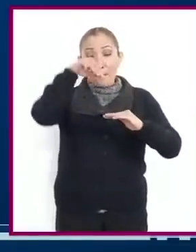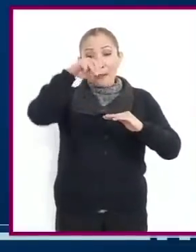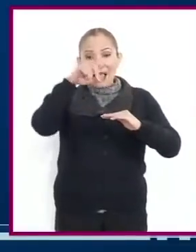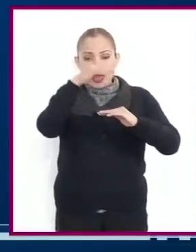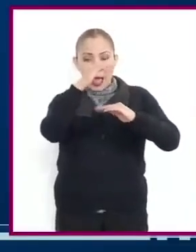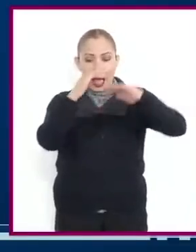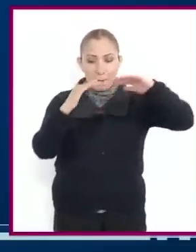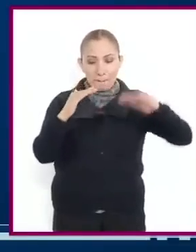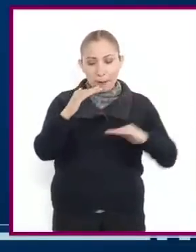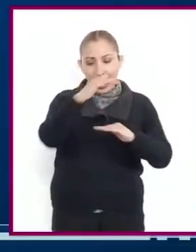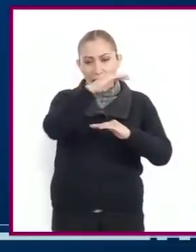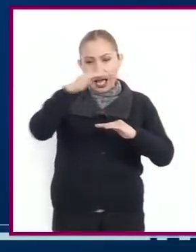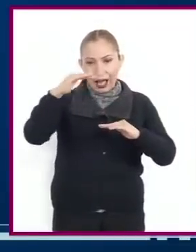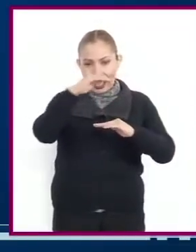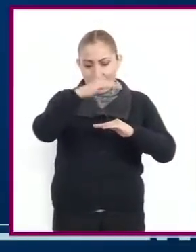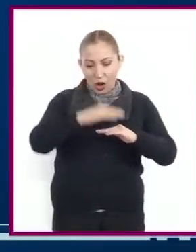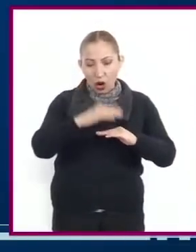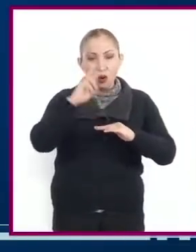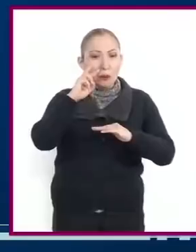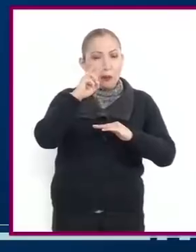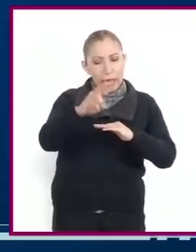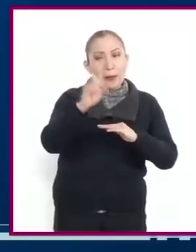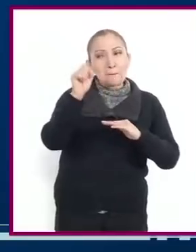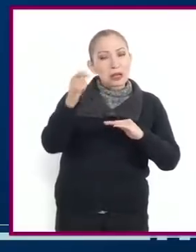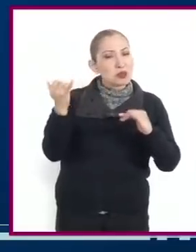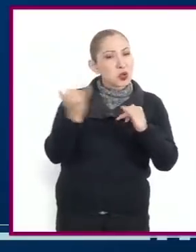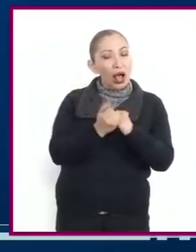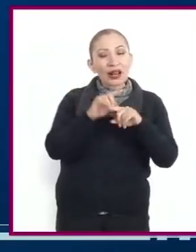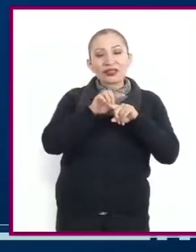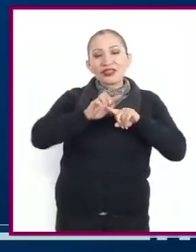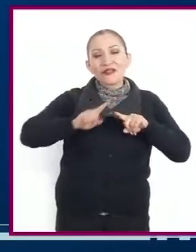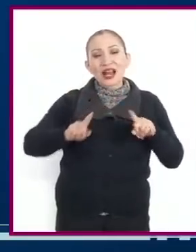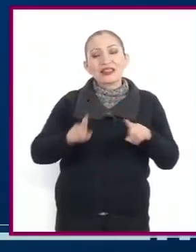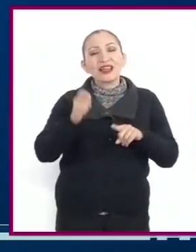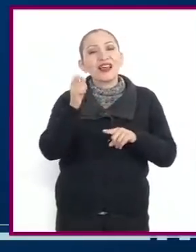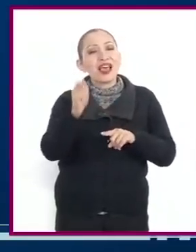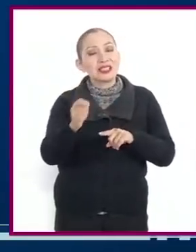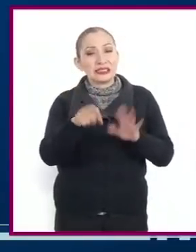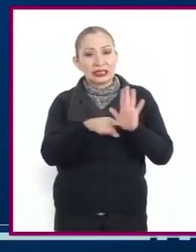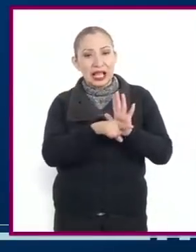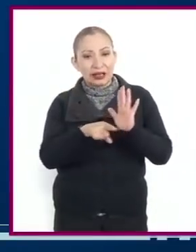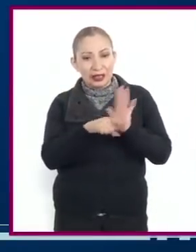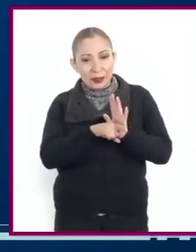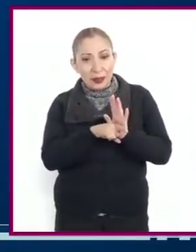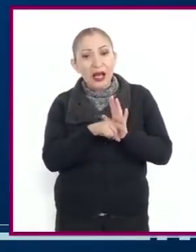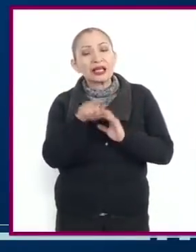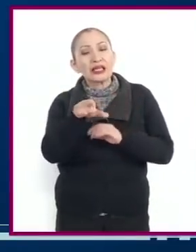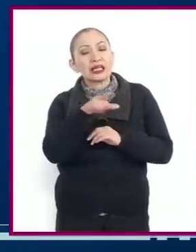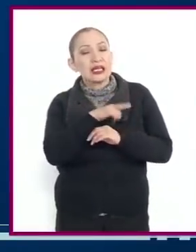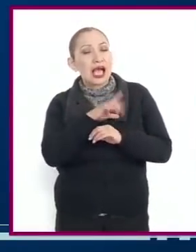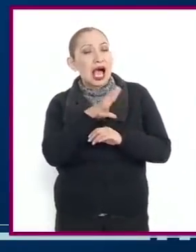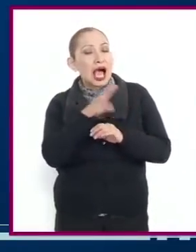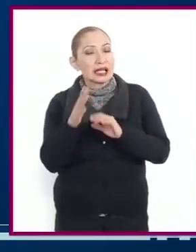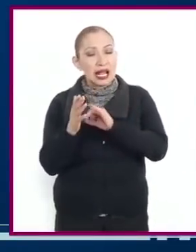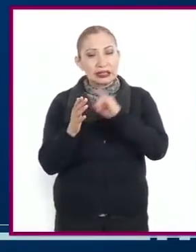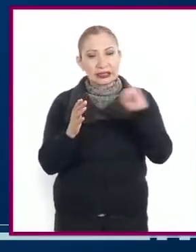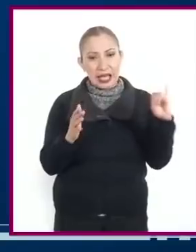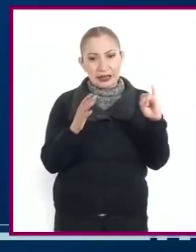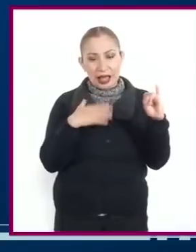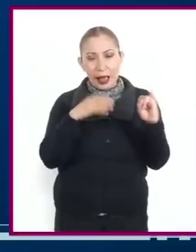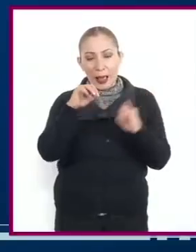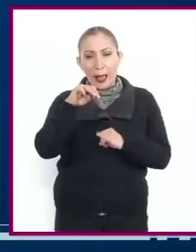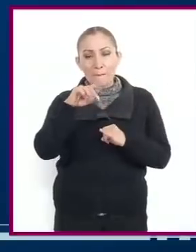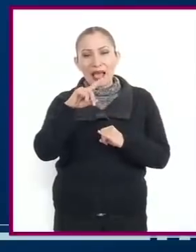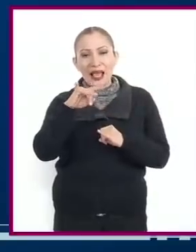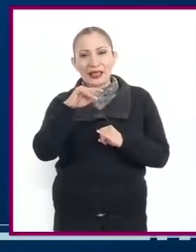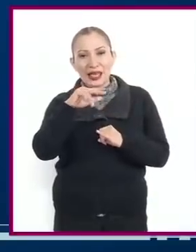media, que coinciden precisamente con aquellas cuya diferencia resultó ser negativa y están ubicadas a la izquierda de la